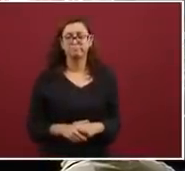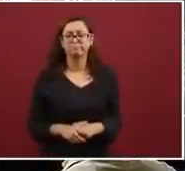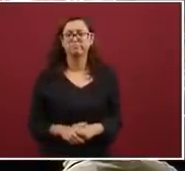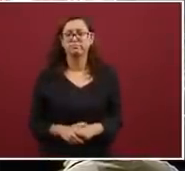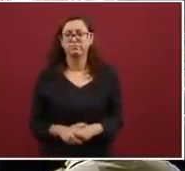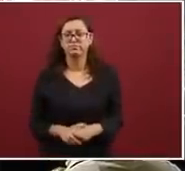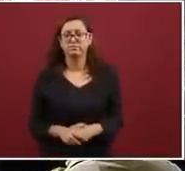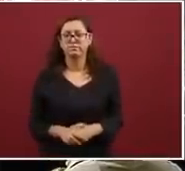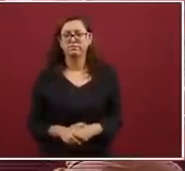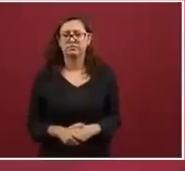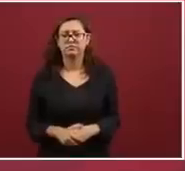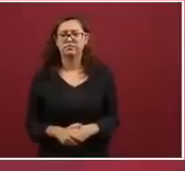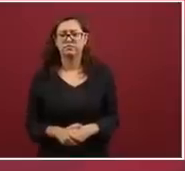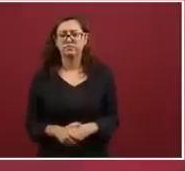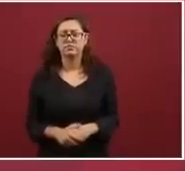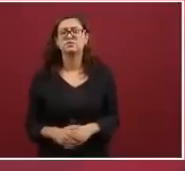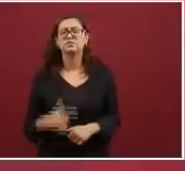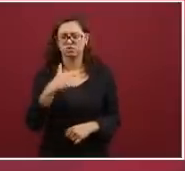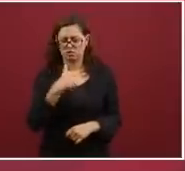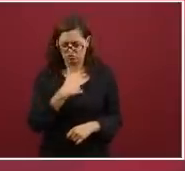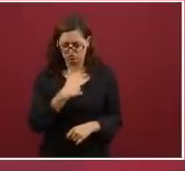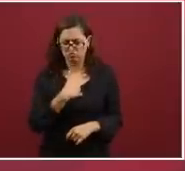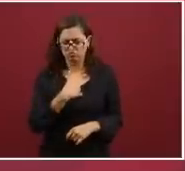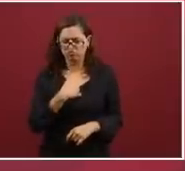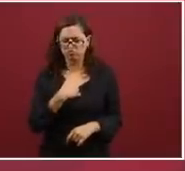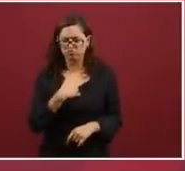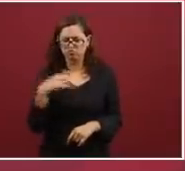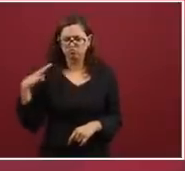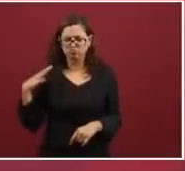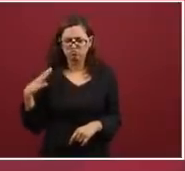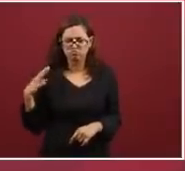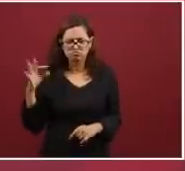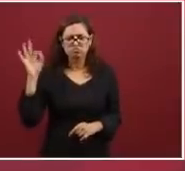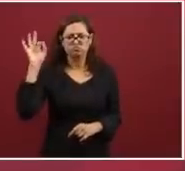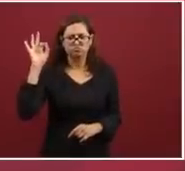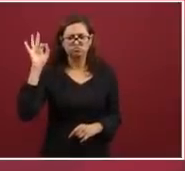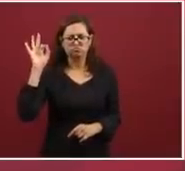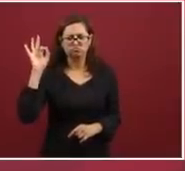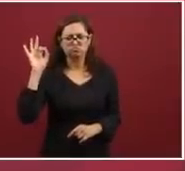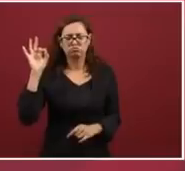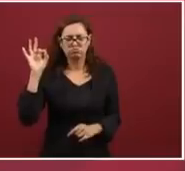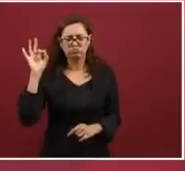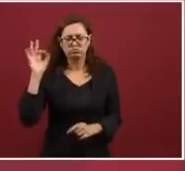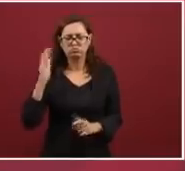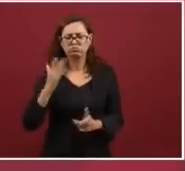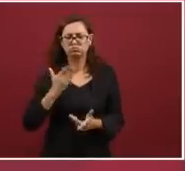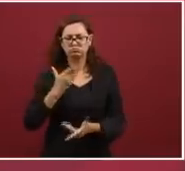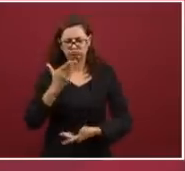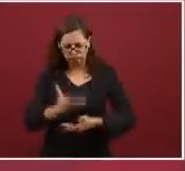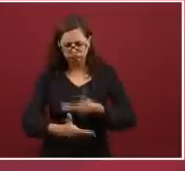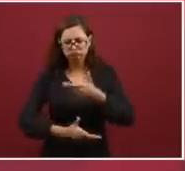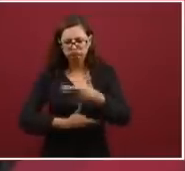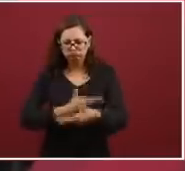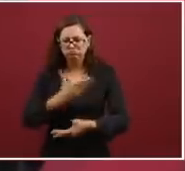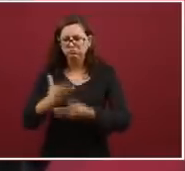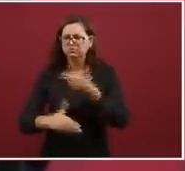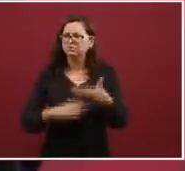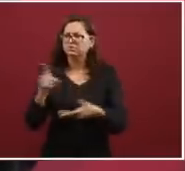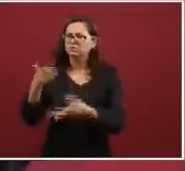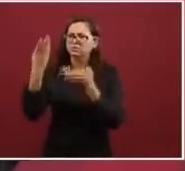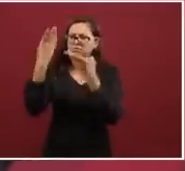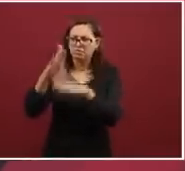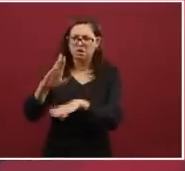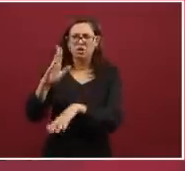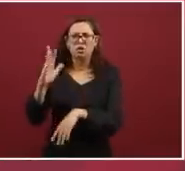ofrezco hablar con el encargado de los bancos,